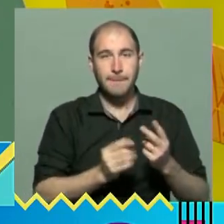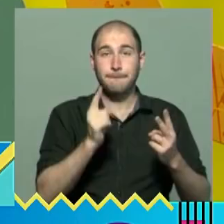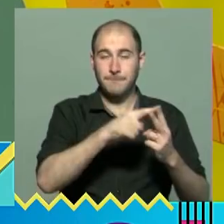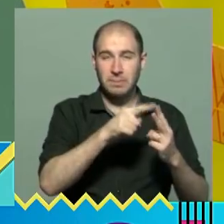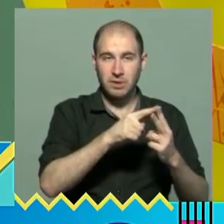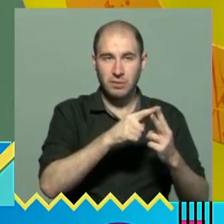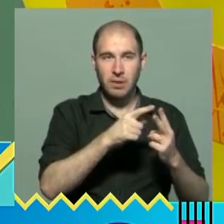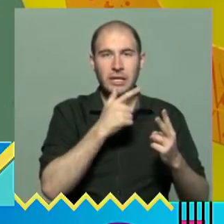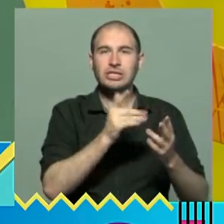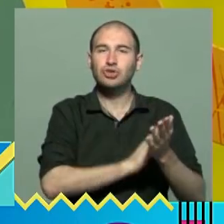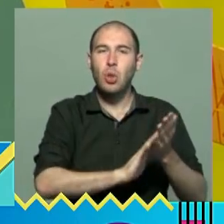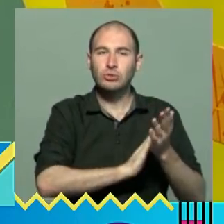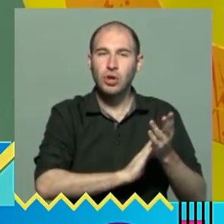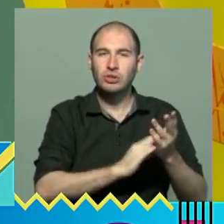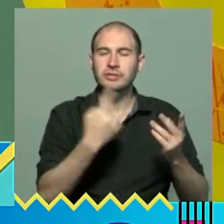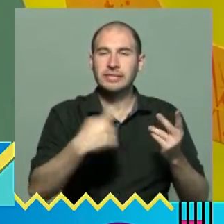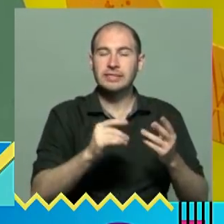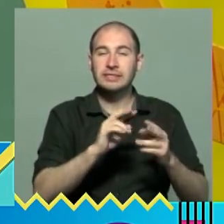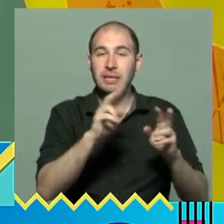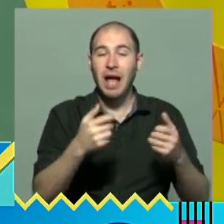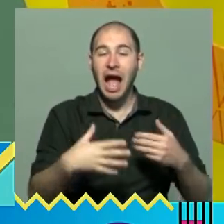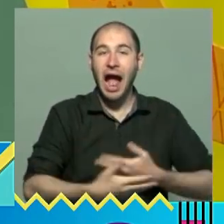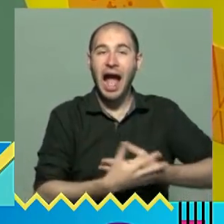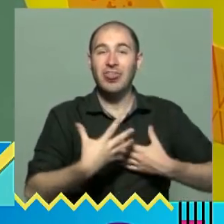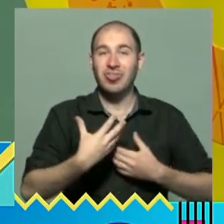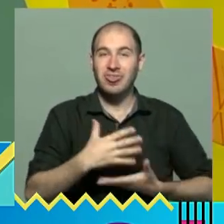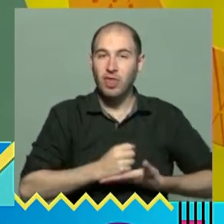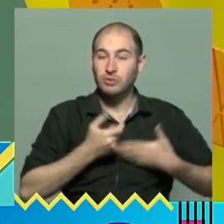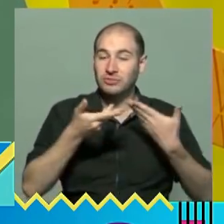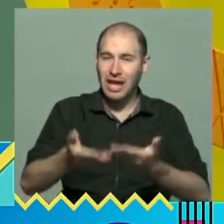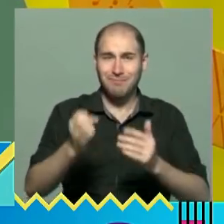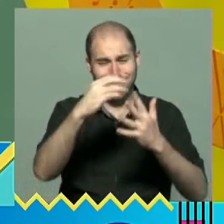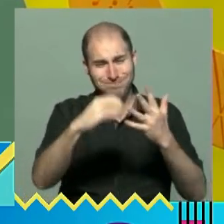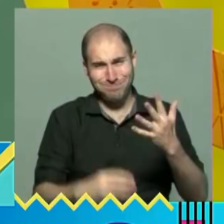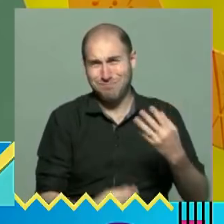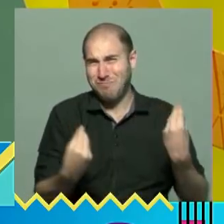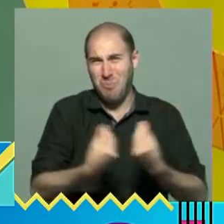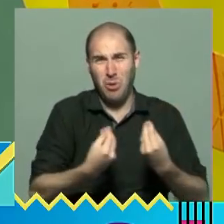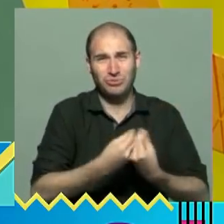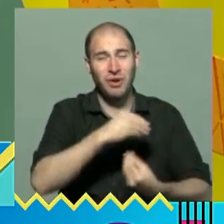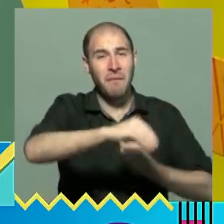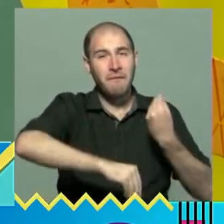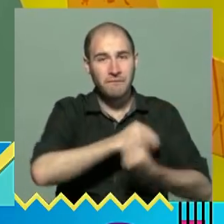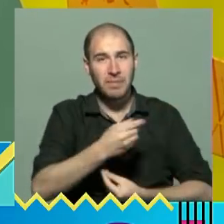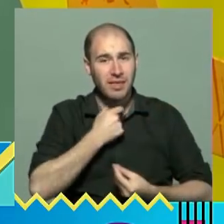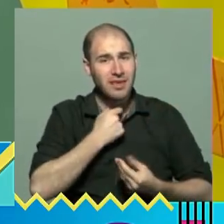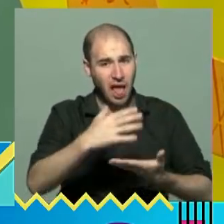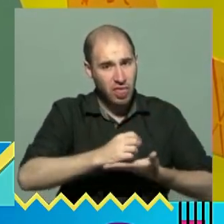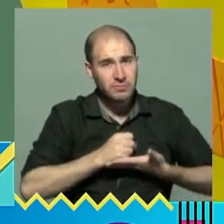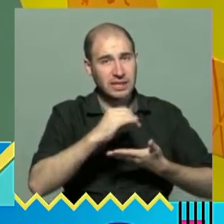Una, veo como solución el tema de darle una adopción, porque hay una lista enorme y es real de familias que buscan